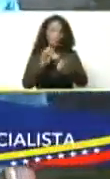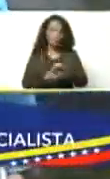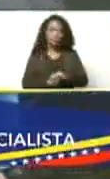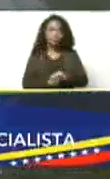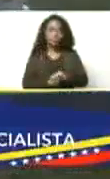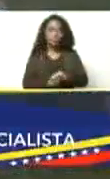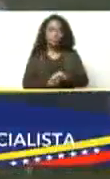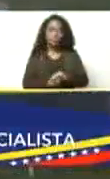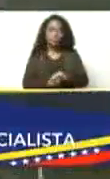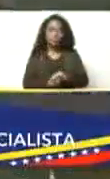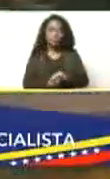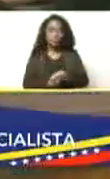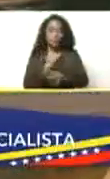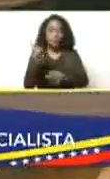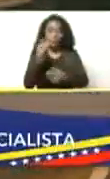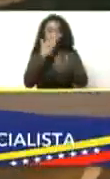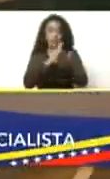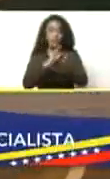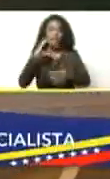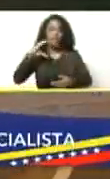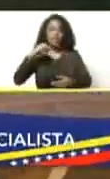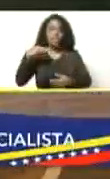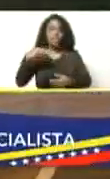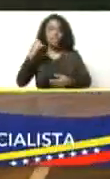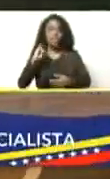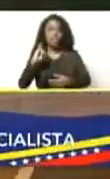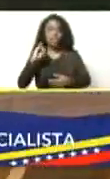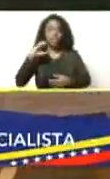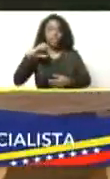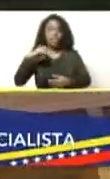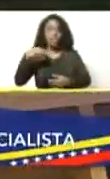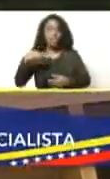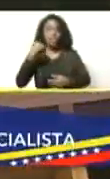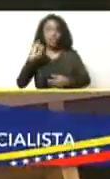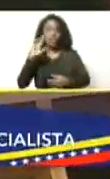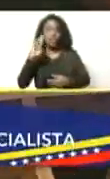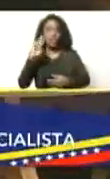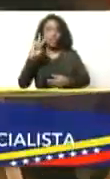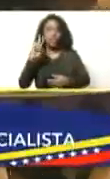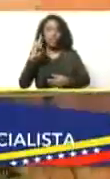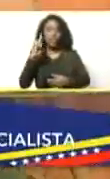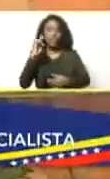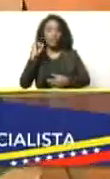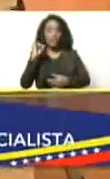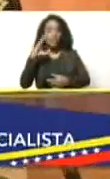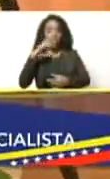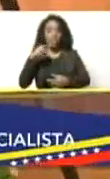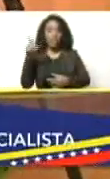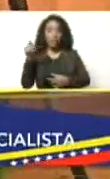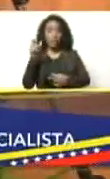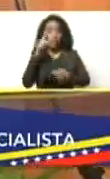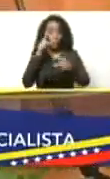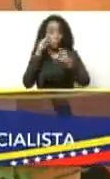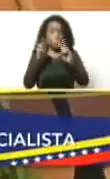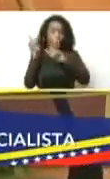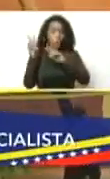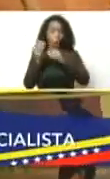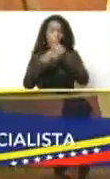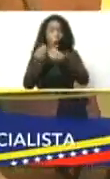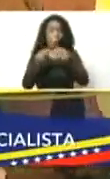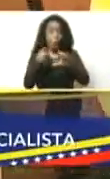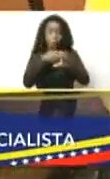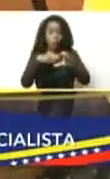costa. Chichiriviche de la costa. De Chichiriviche de la costa. ¿Mm? Y de Petaquire viene la remolacha. Tremenda parchita, mira. Mira la parchita. ¿Ah?